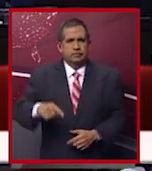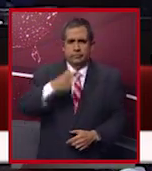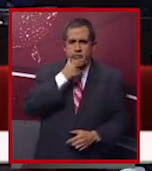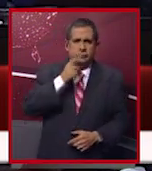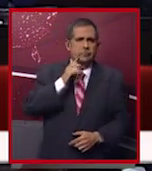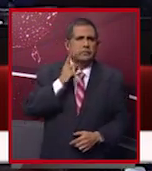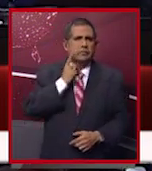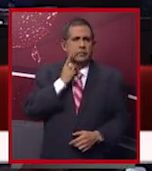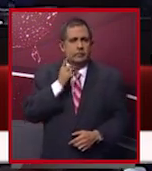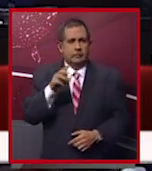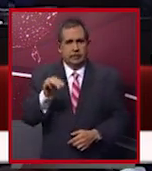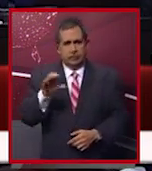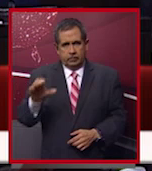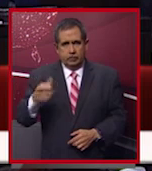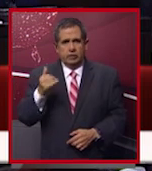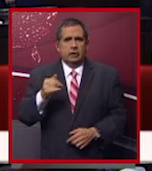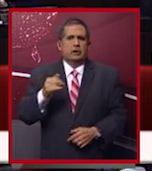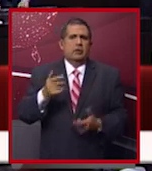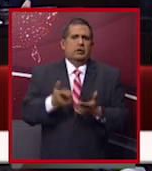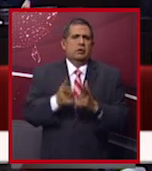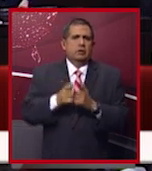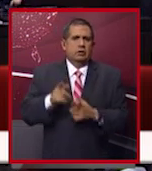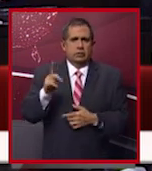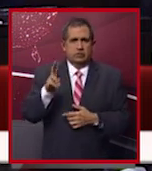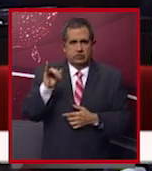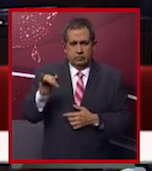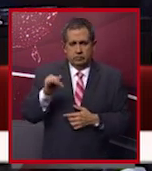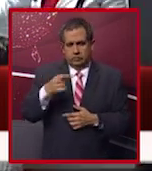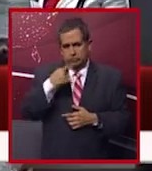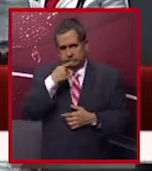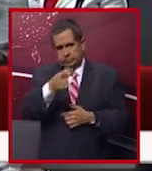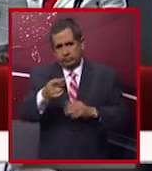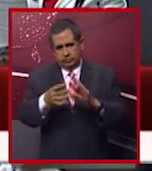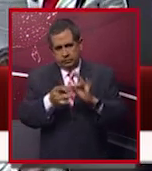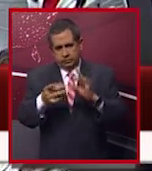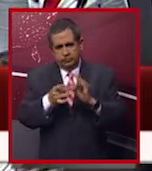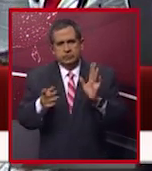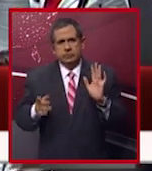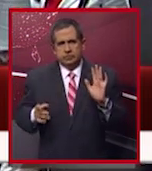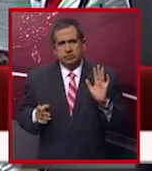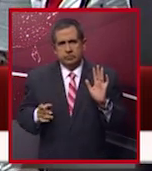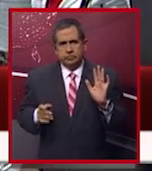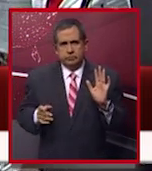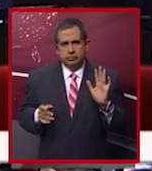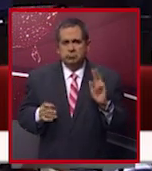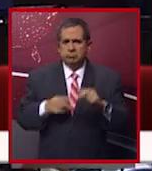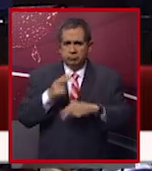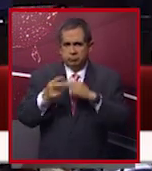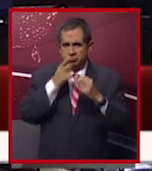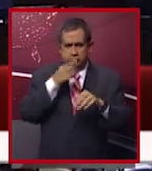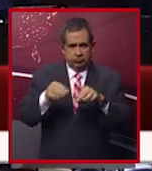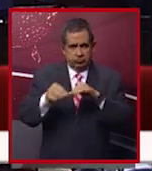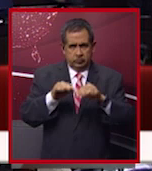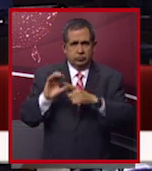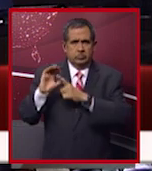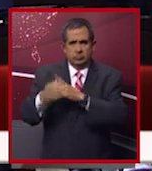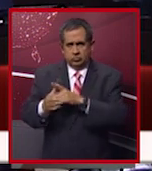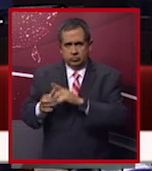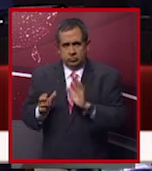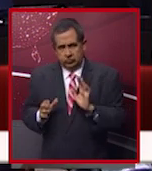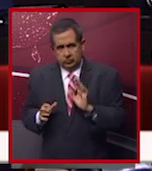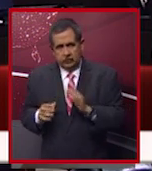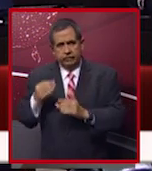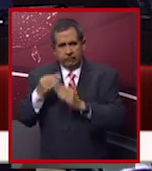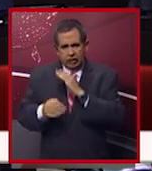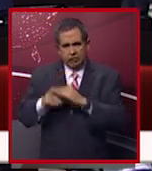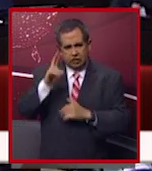Diputados del Movimiento Ciudadano y del Partido Revolucionario Institucional se denunciaron que en los trabajos de la comisión no